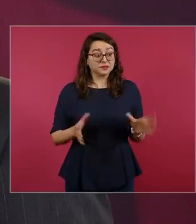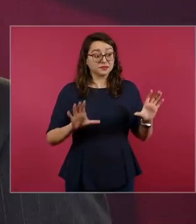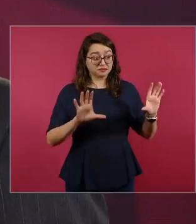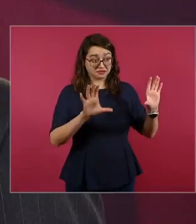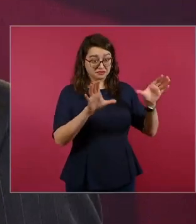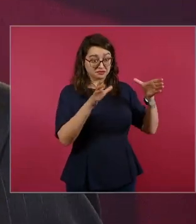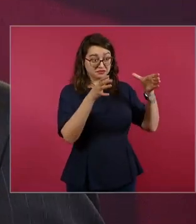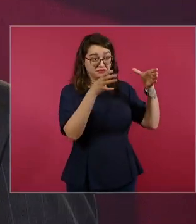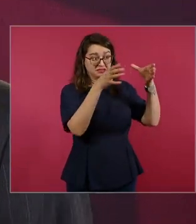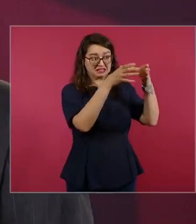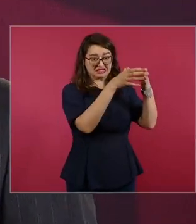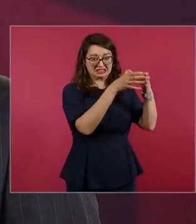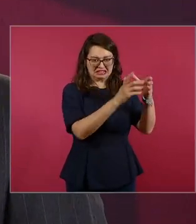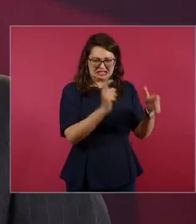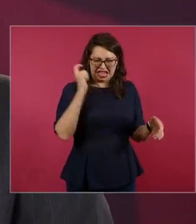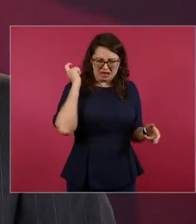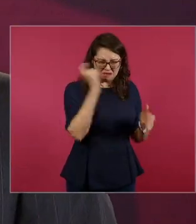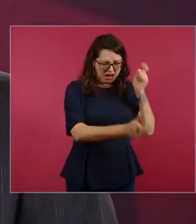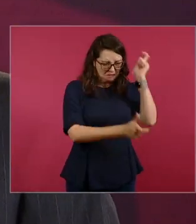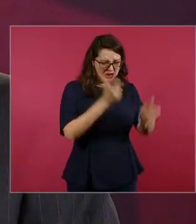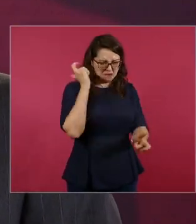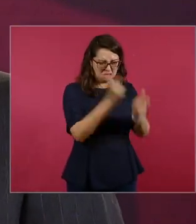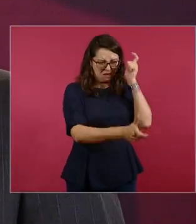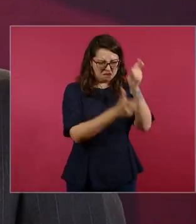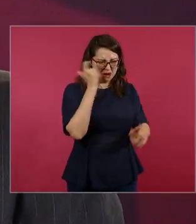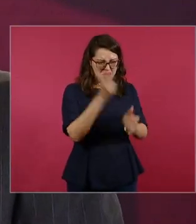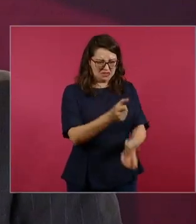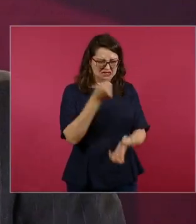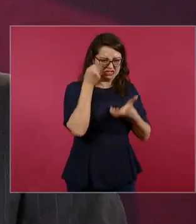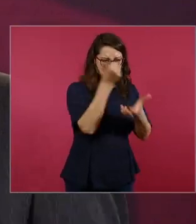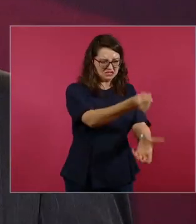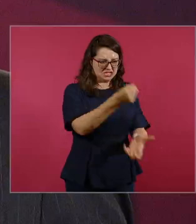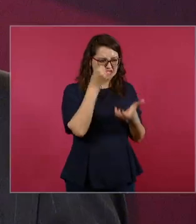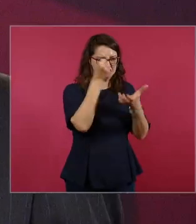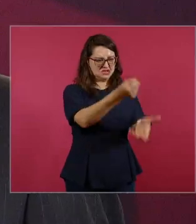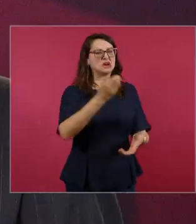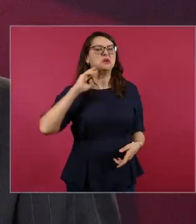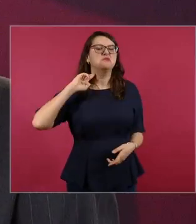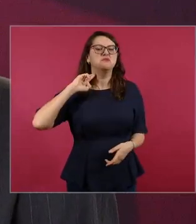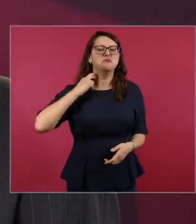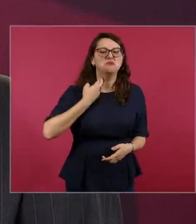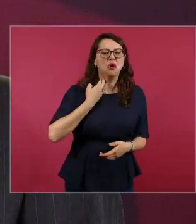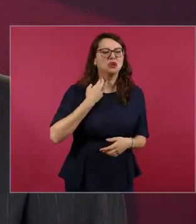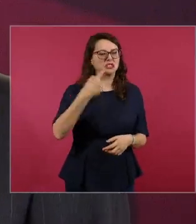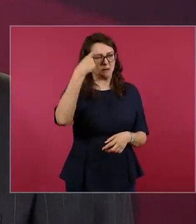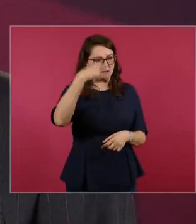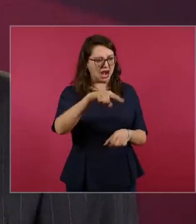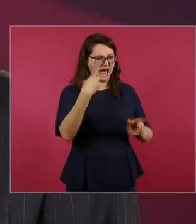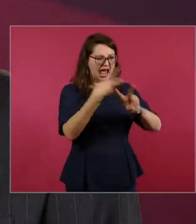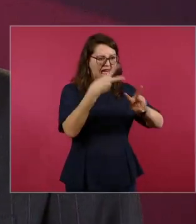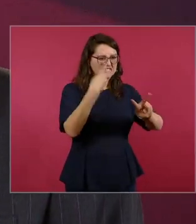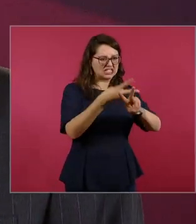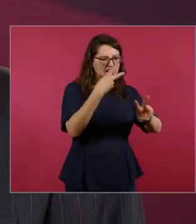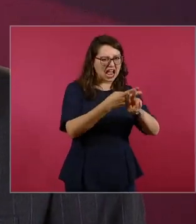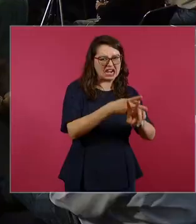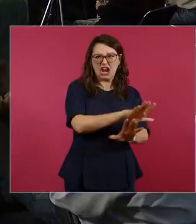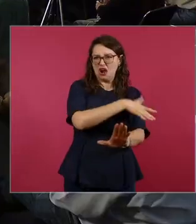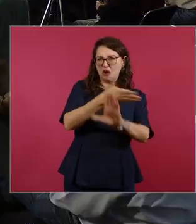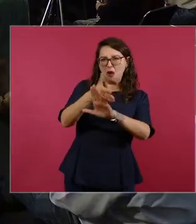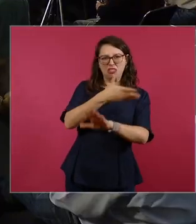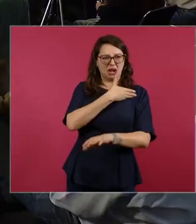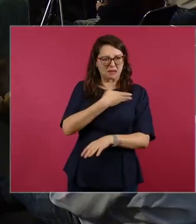a los que le metieron a los bots? Porque fueron millones de pesos,